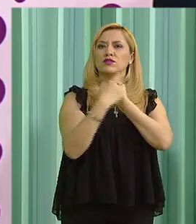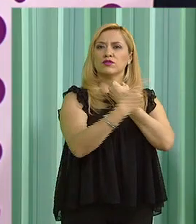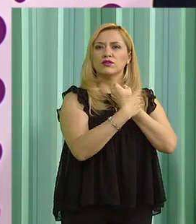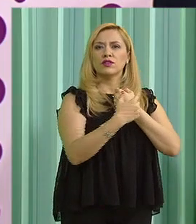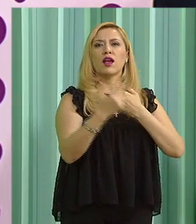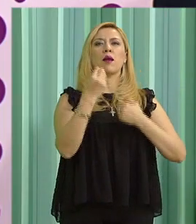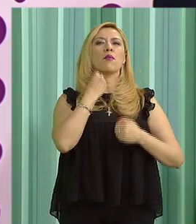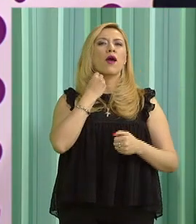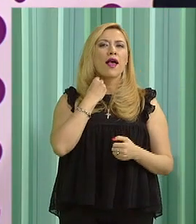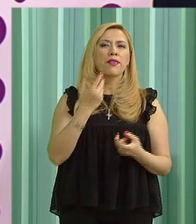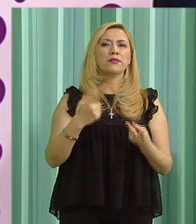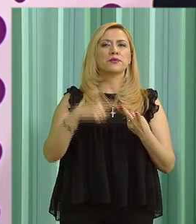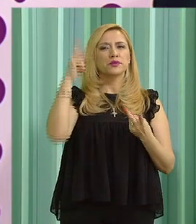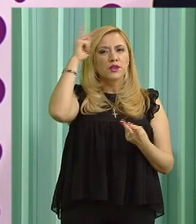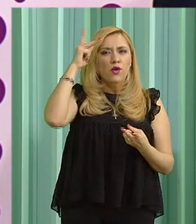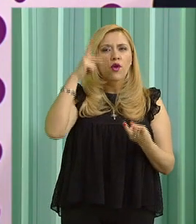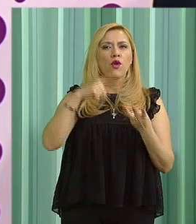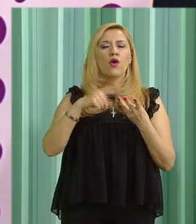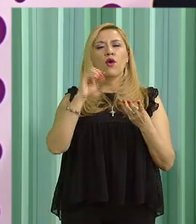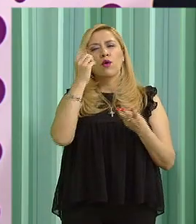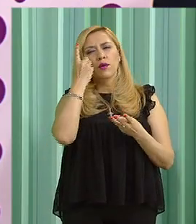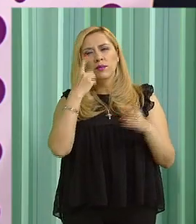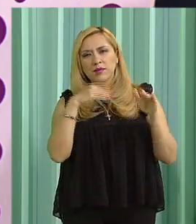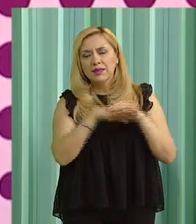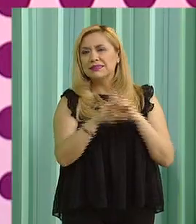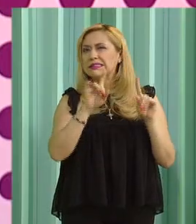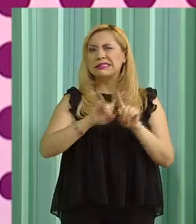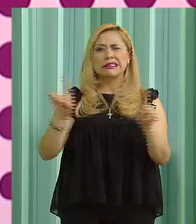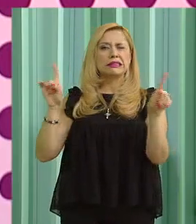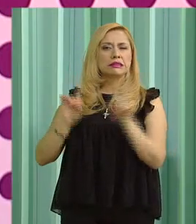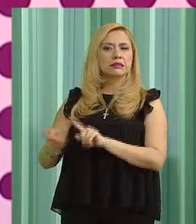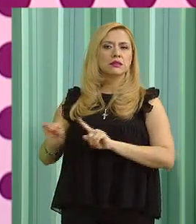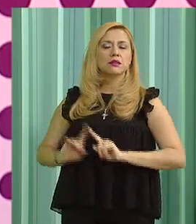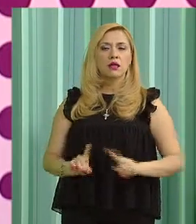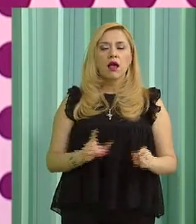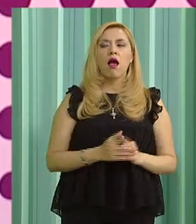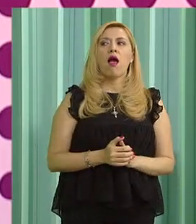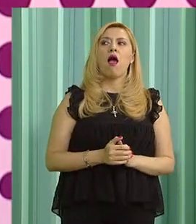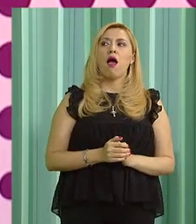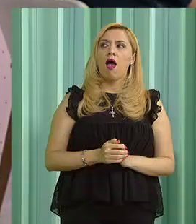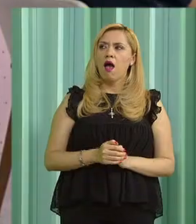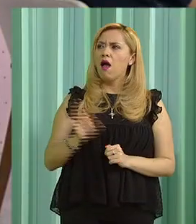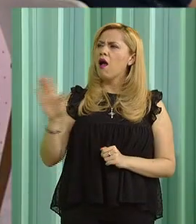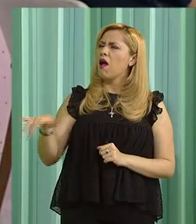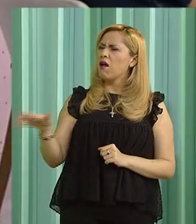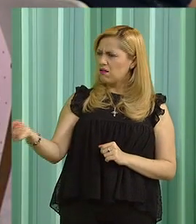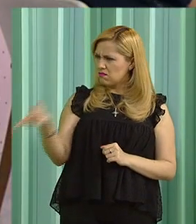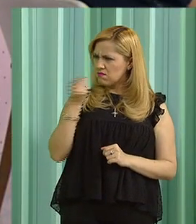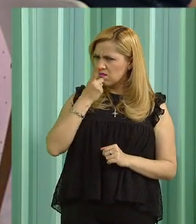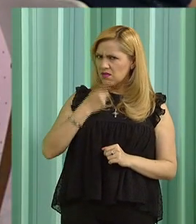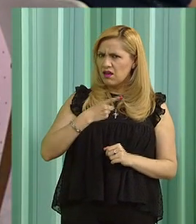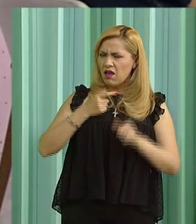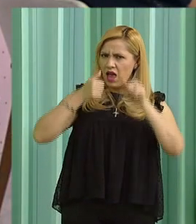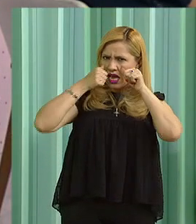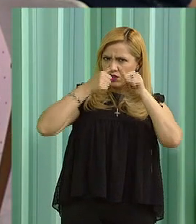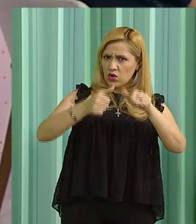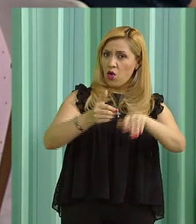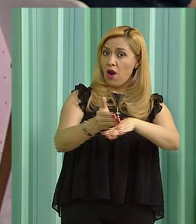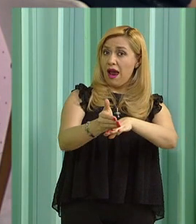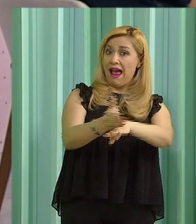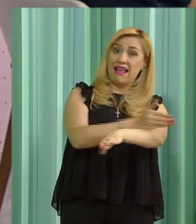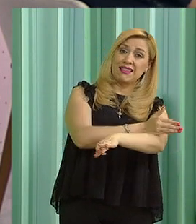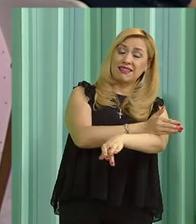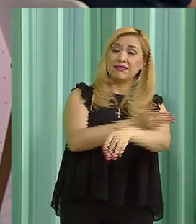legales, dependiendo de la situación por la que estén pasando. Incluso me compartías que hay atención incluso desde antes de que